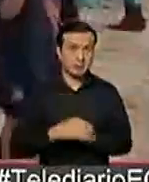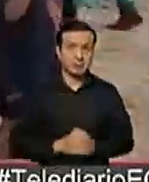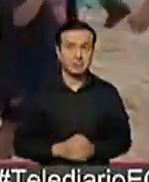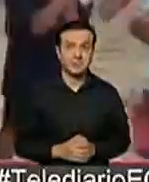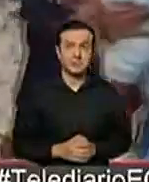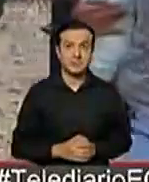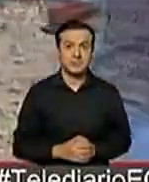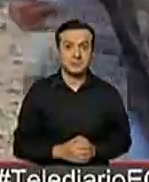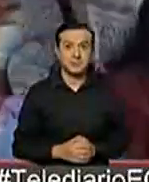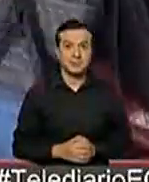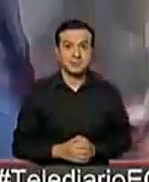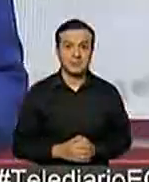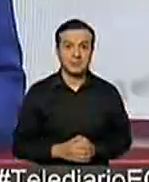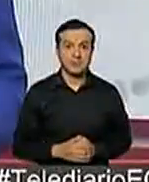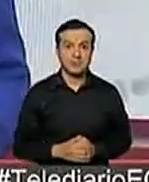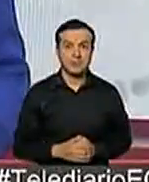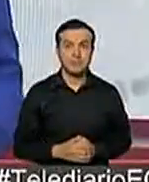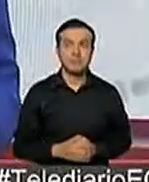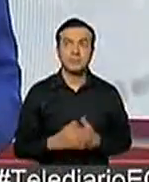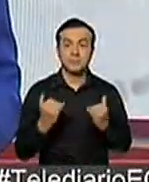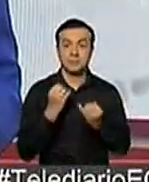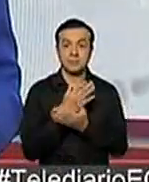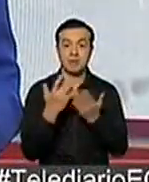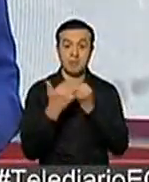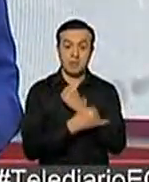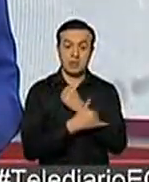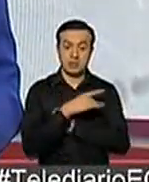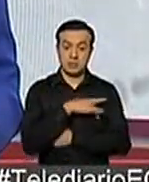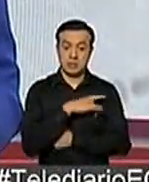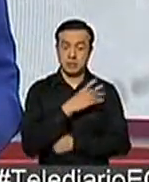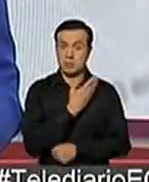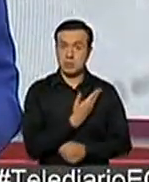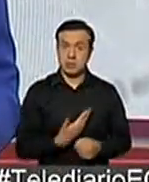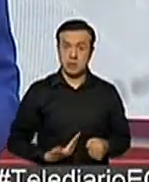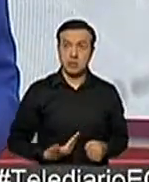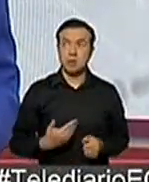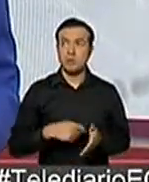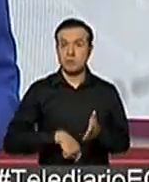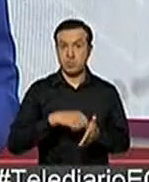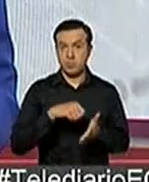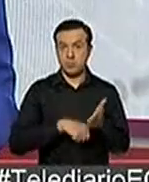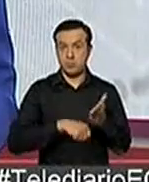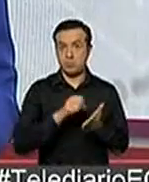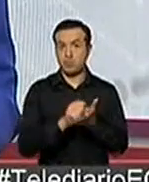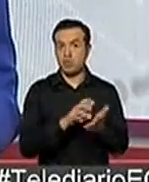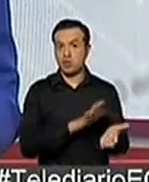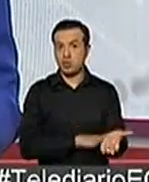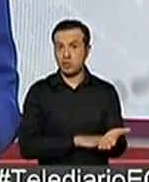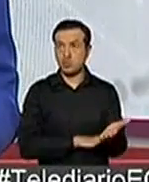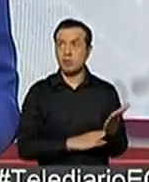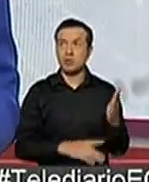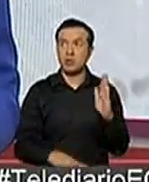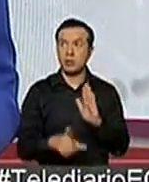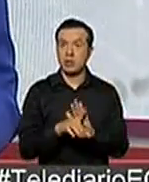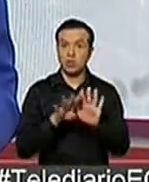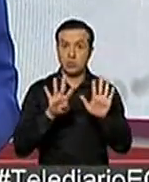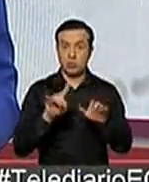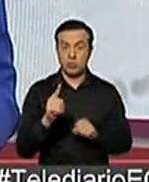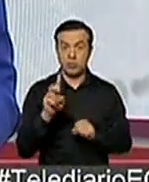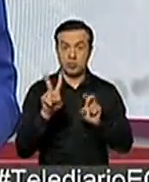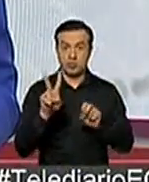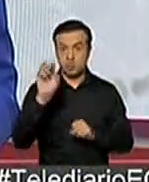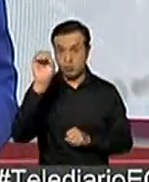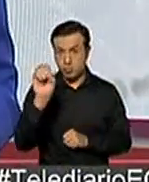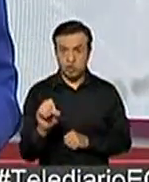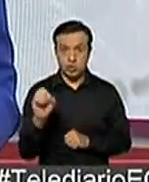Urbina, Medios Públicos. Y ahora vamos a Chile. El presidente Sebastián Piñera firmó el proyecto de ley para evitar el alza de 9.2% de